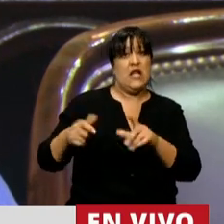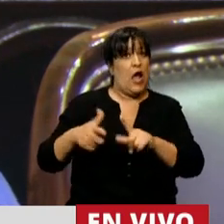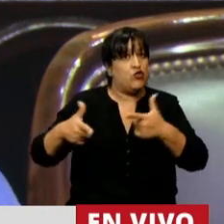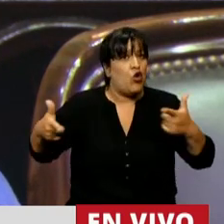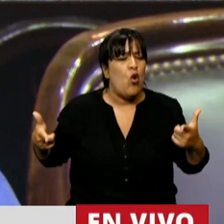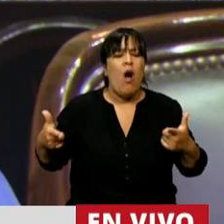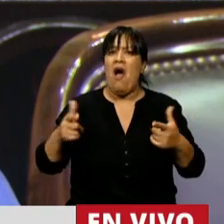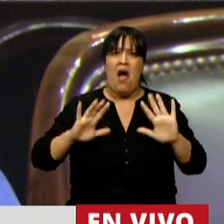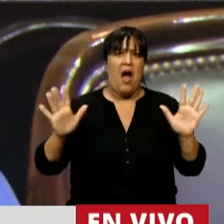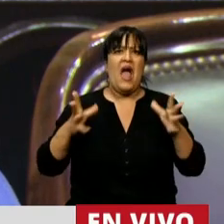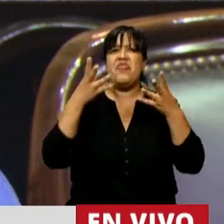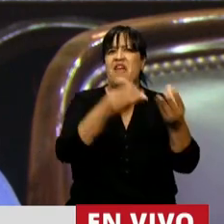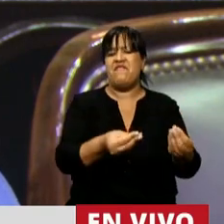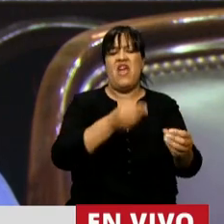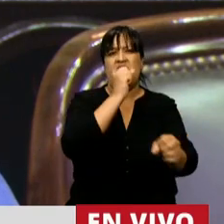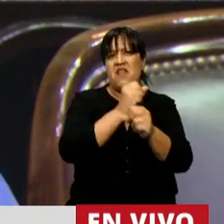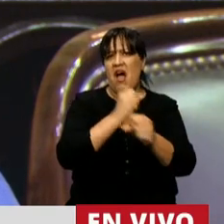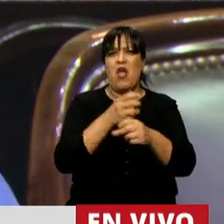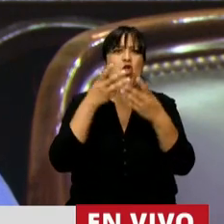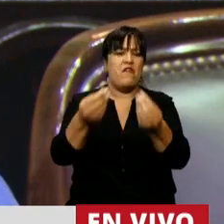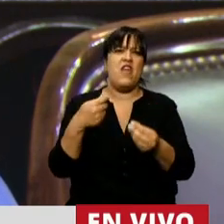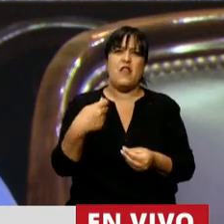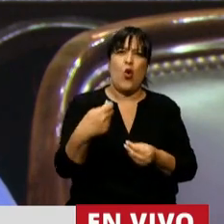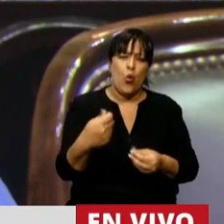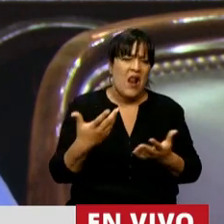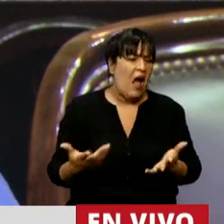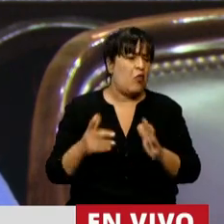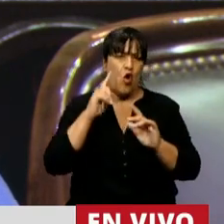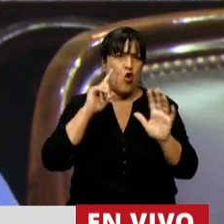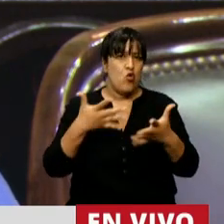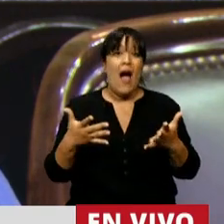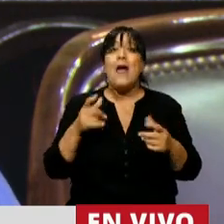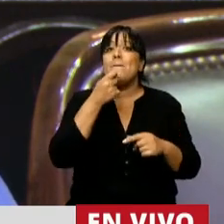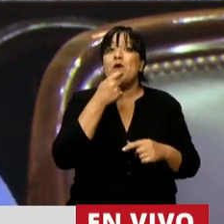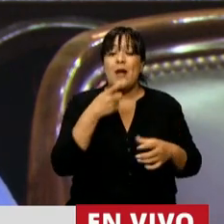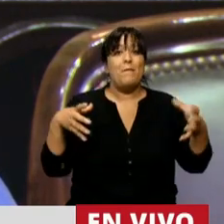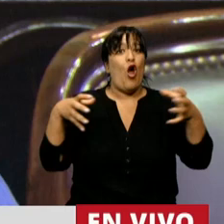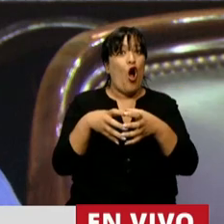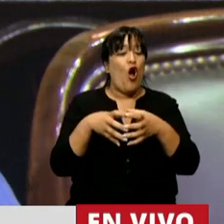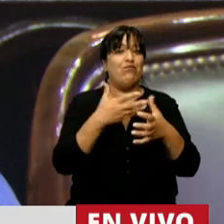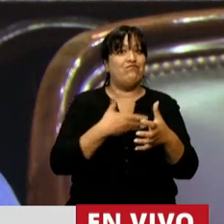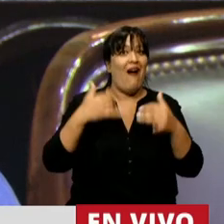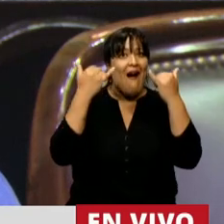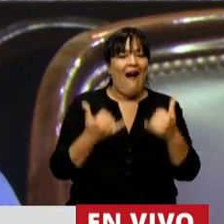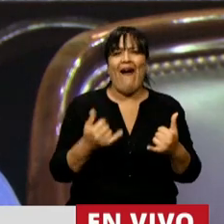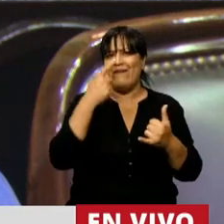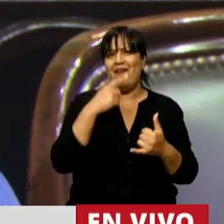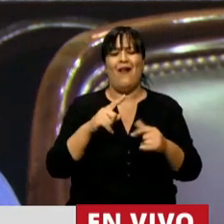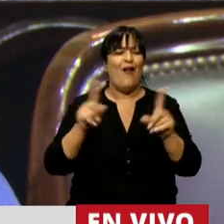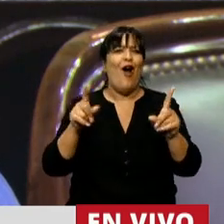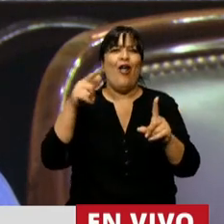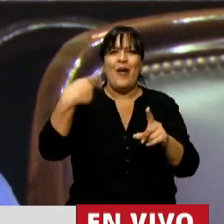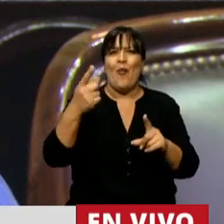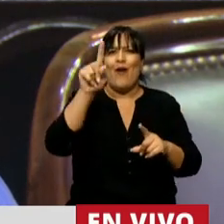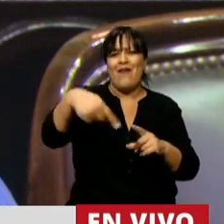que defienden a los trabajadores y a los jubilados cuando no son gobierno, porque cuando son gobierno claudican y son cómplices,